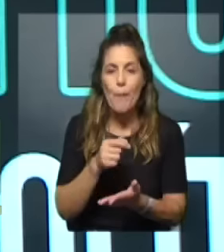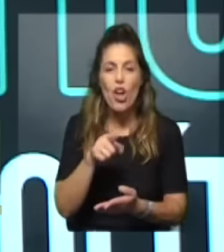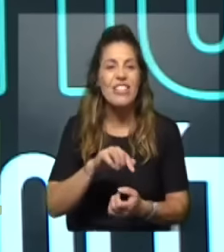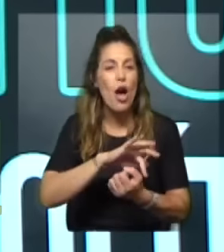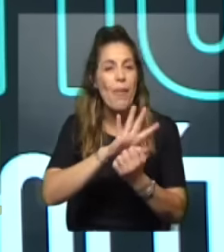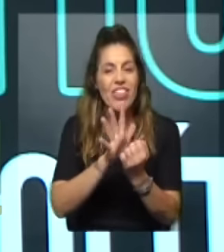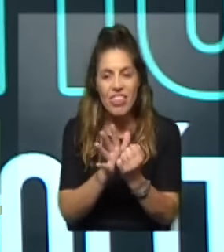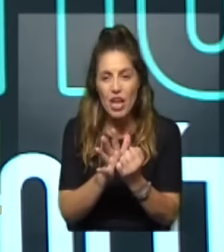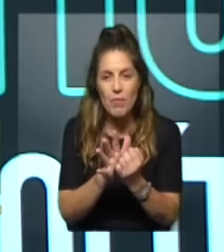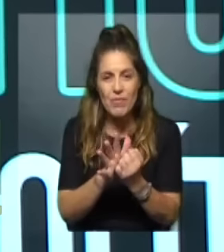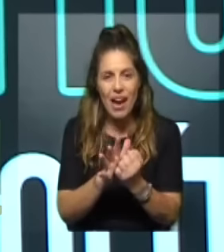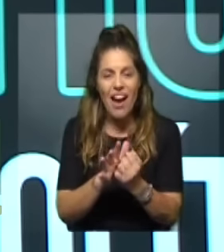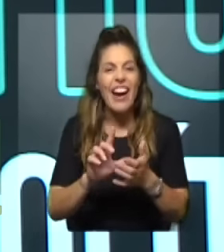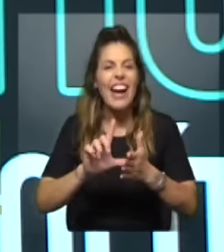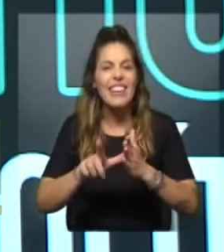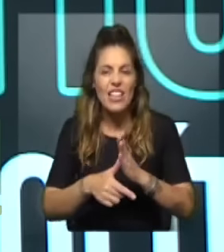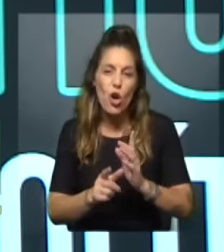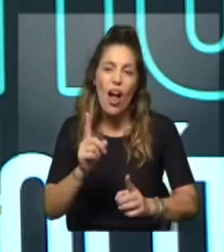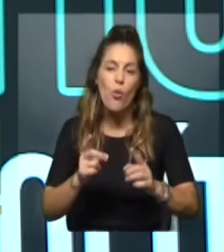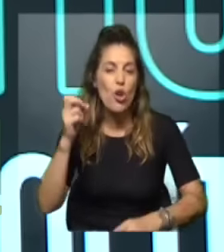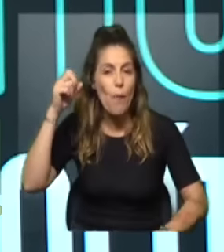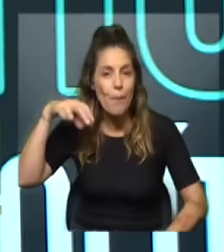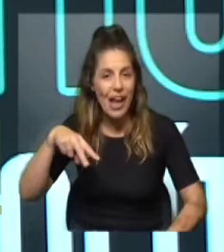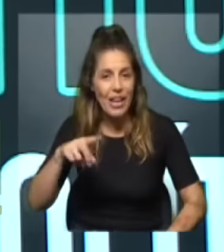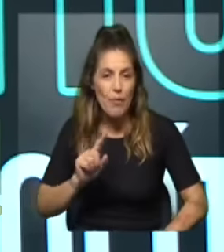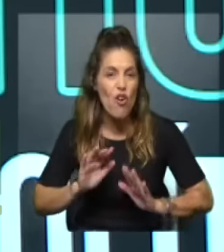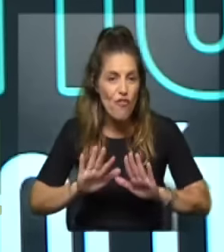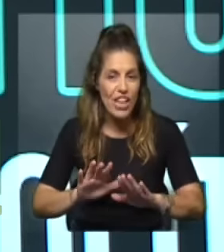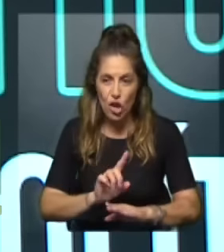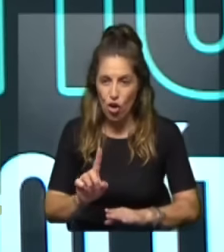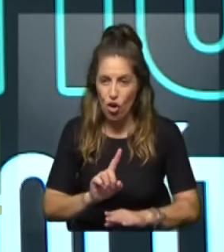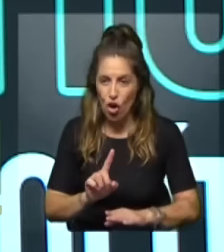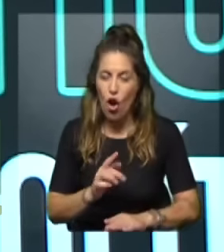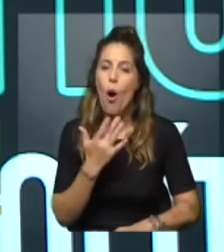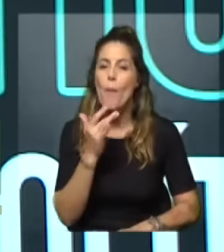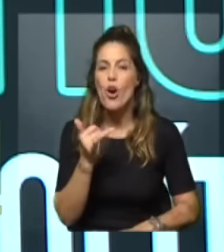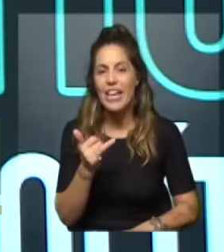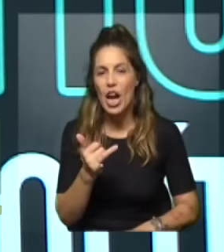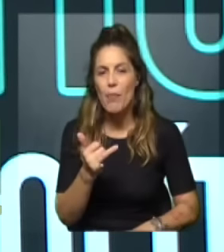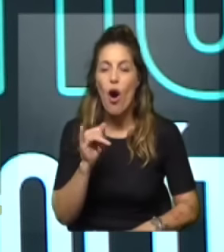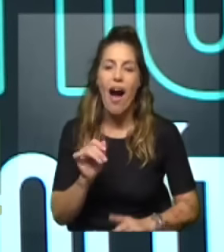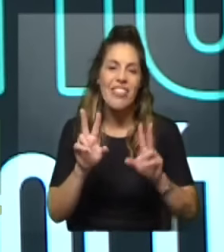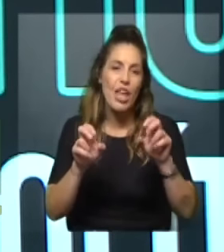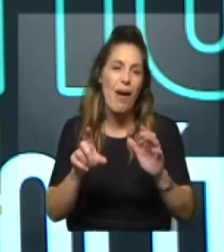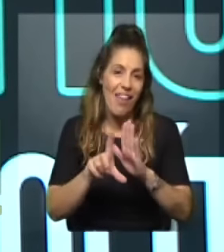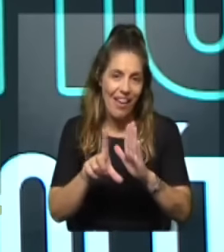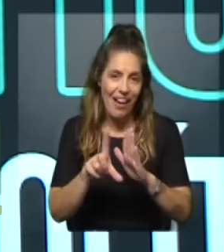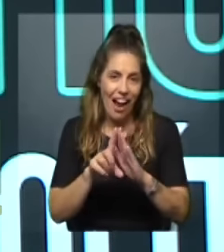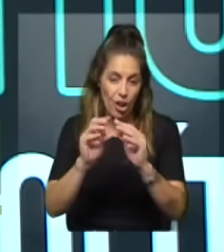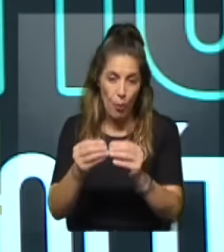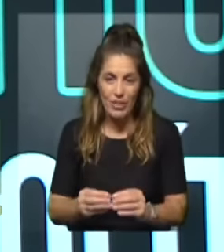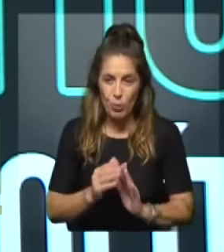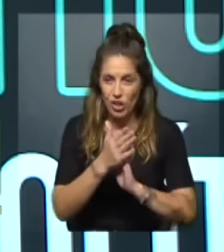pandemia retrasó un poco algunos planes pero no frenó digamos por ejemplo obviamente hay cuestiones legales como el presupuesto